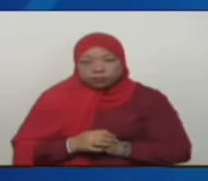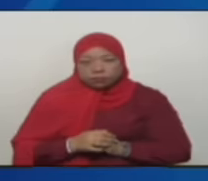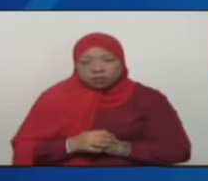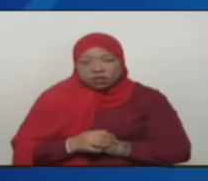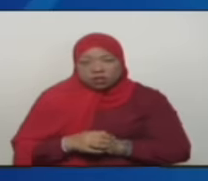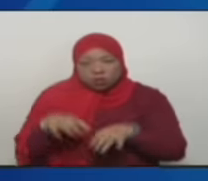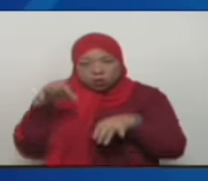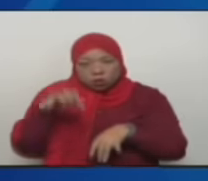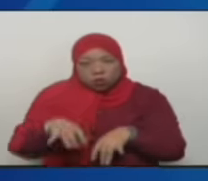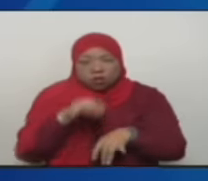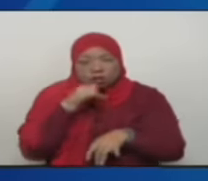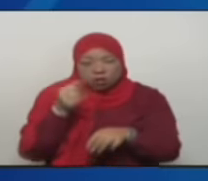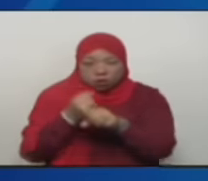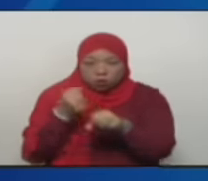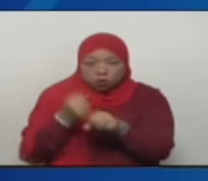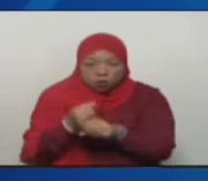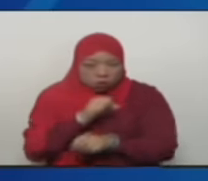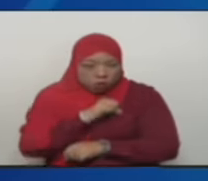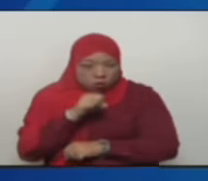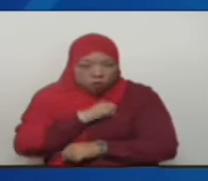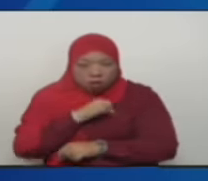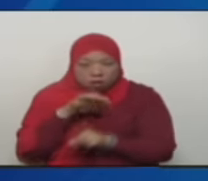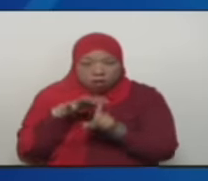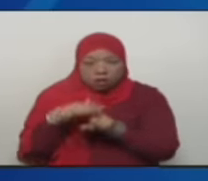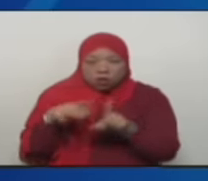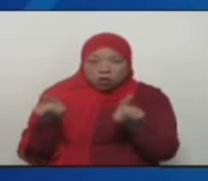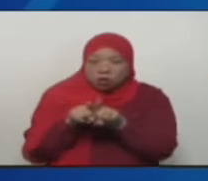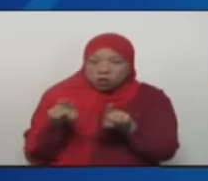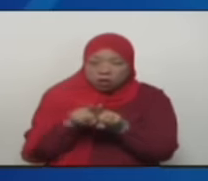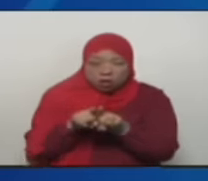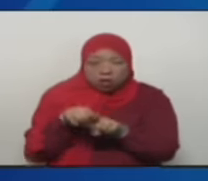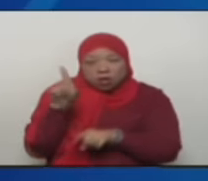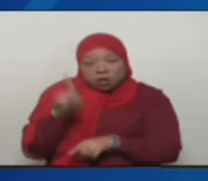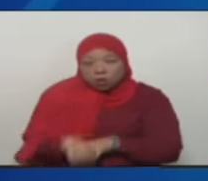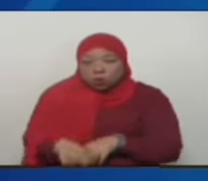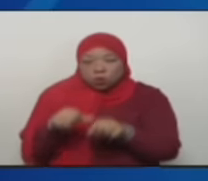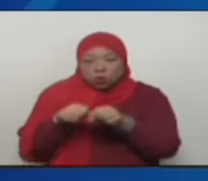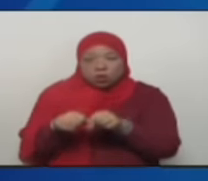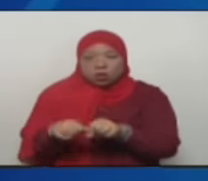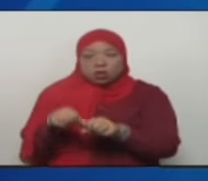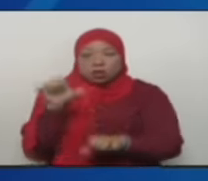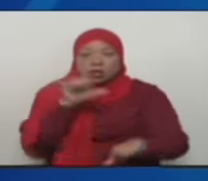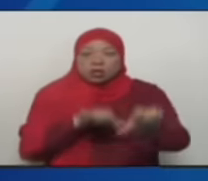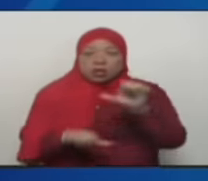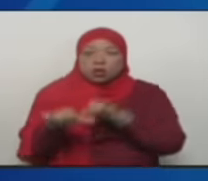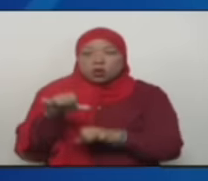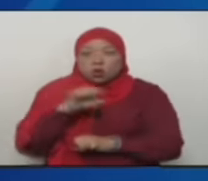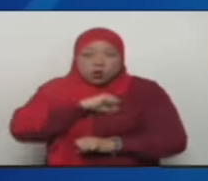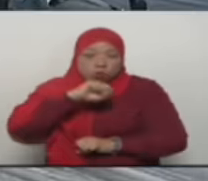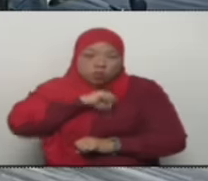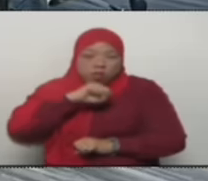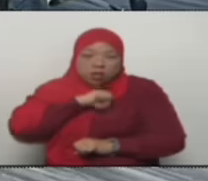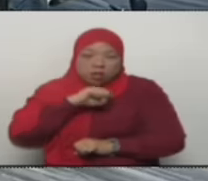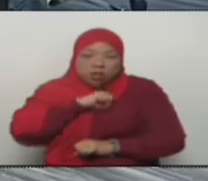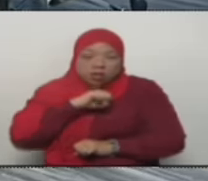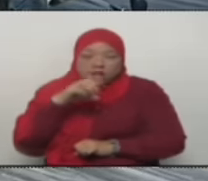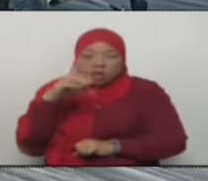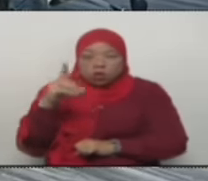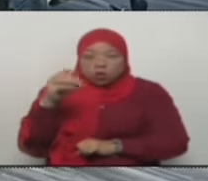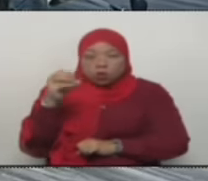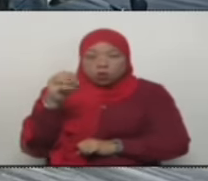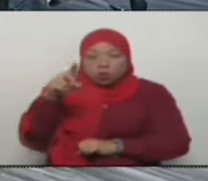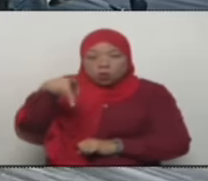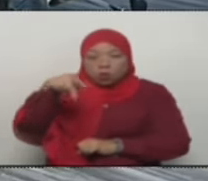estado de incertidumbre, miedo, de nervio, de miedo, igual, también se te libera por la dopamina del miedo. Exactamente. Y pasar del miedo a